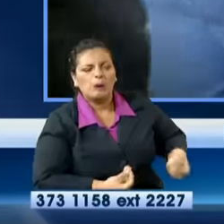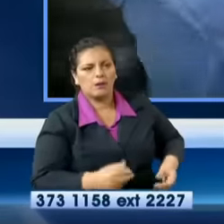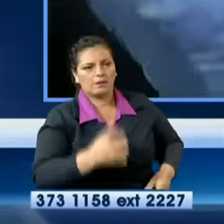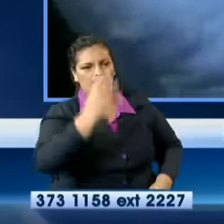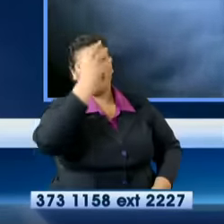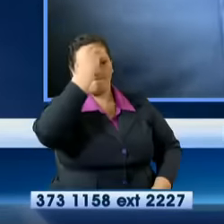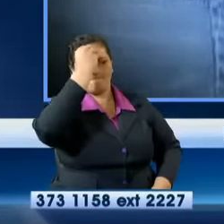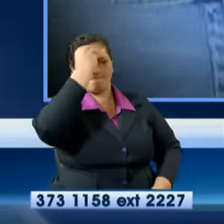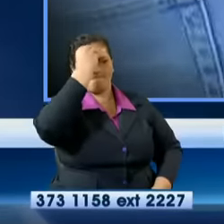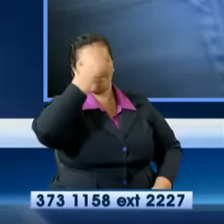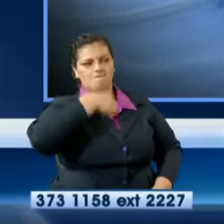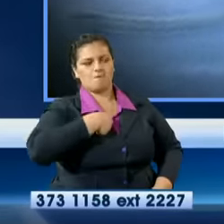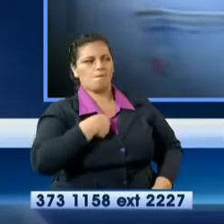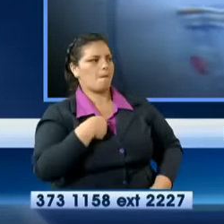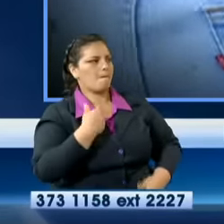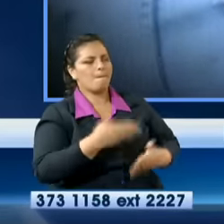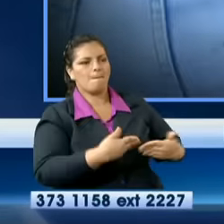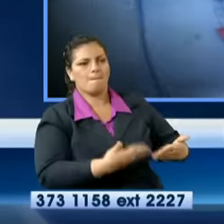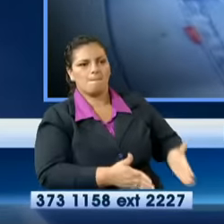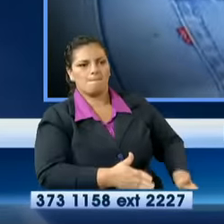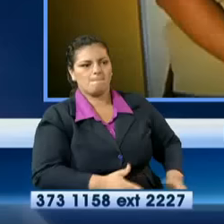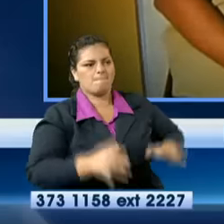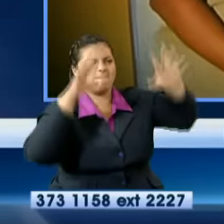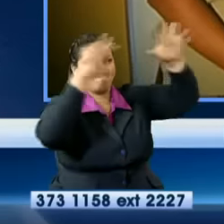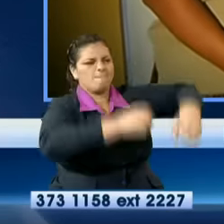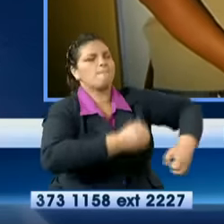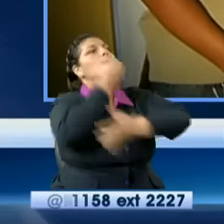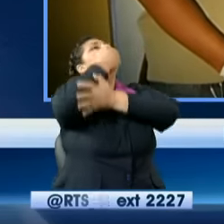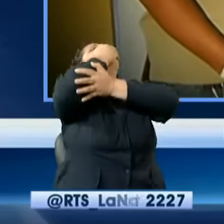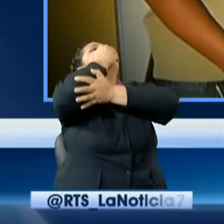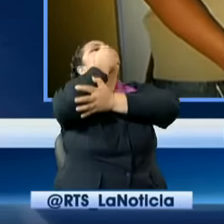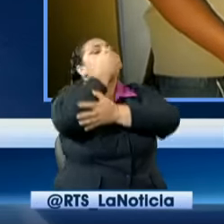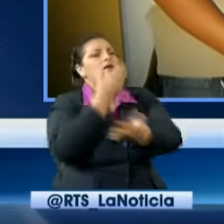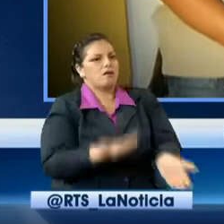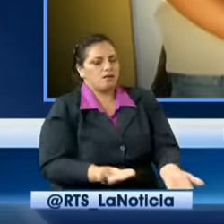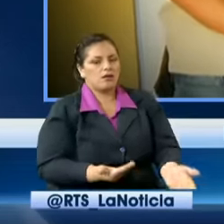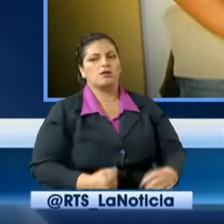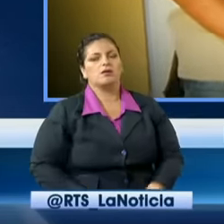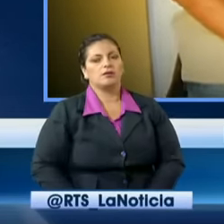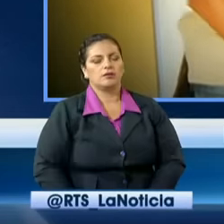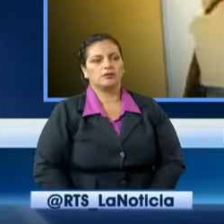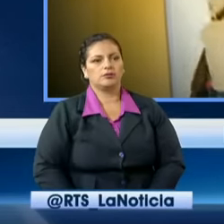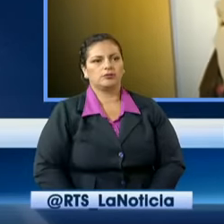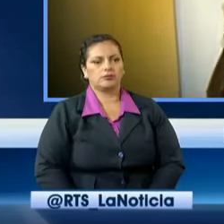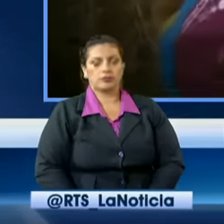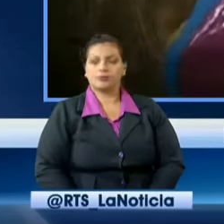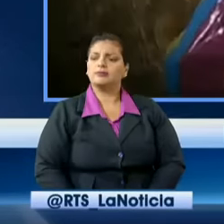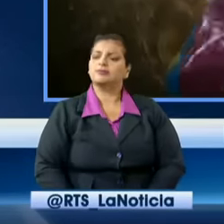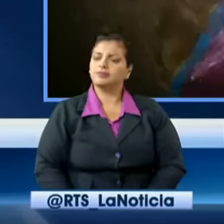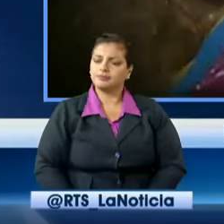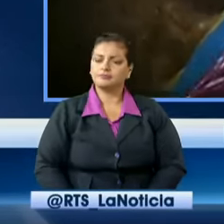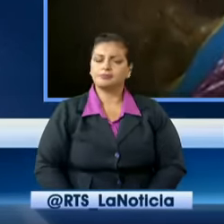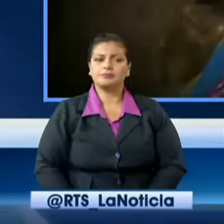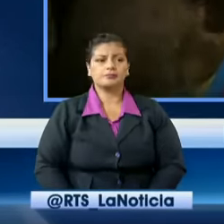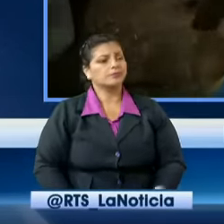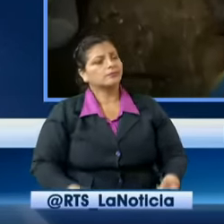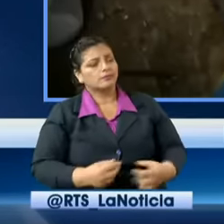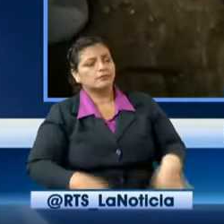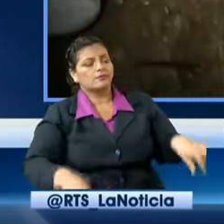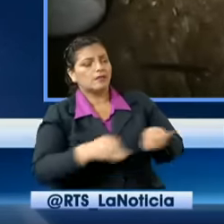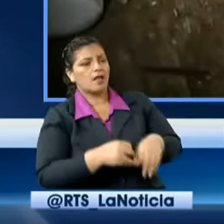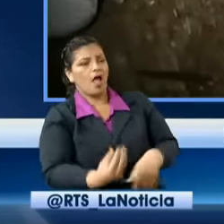buscar a la policía inmediatamente. Bueno, repito, nuestra fortaleza son las estadísticas debidamente sustentadas, documentadas.